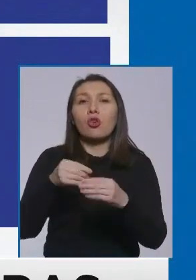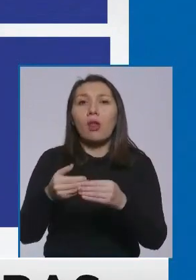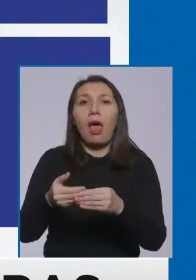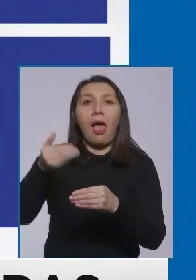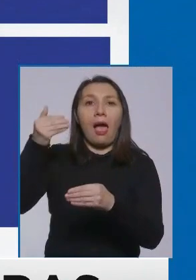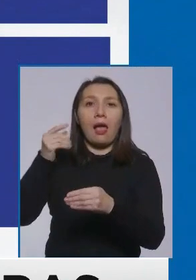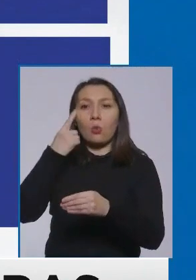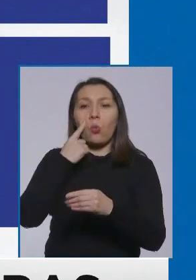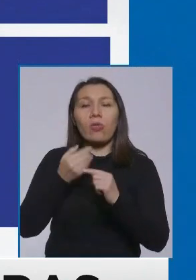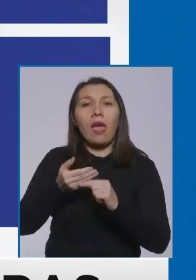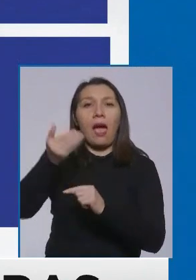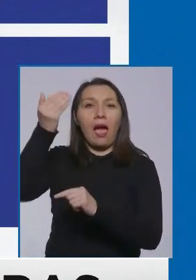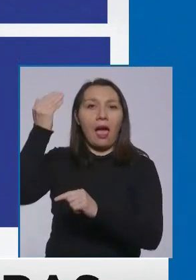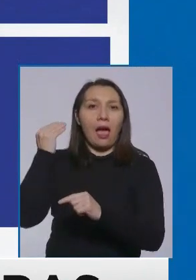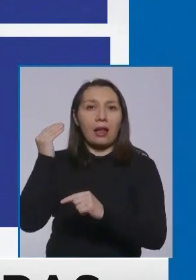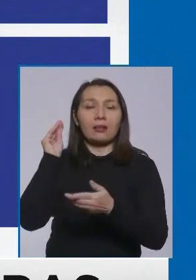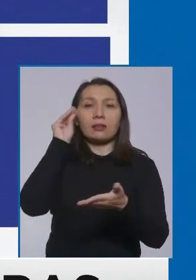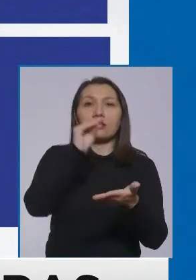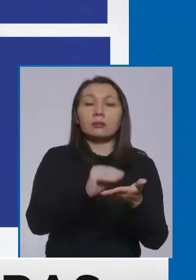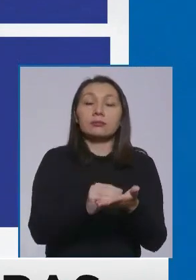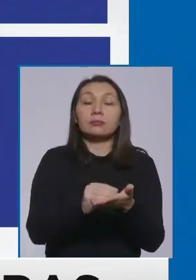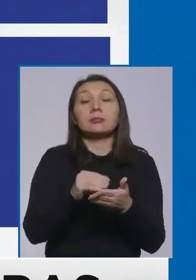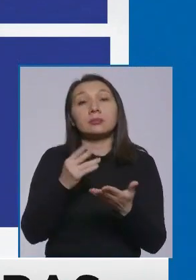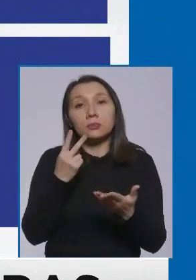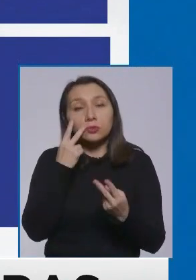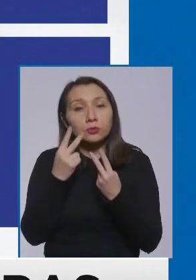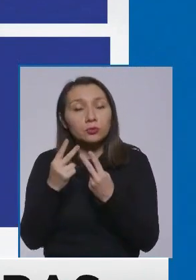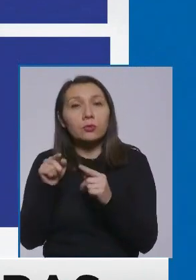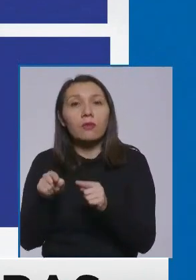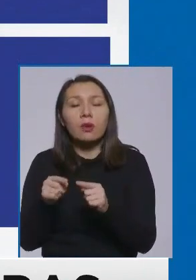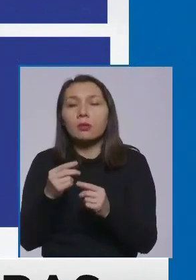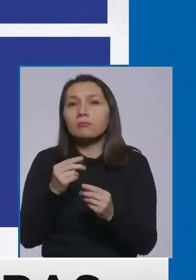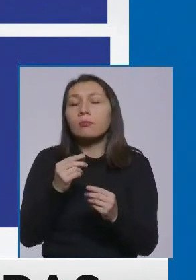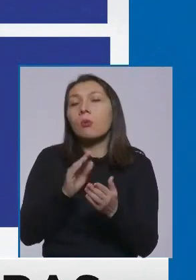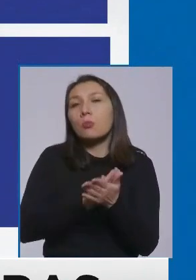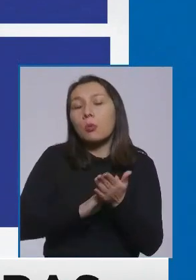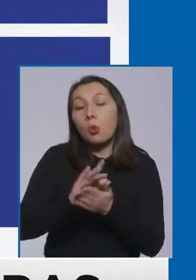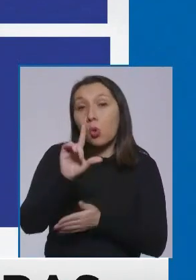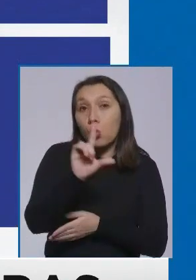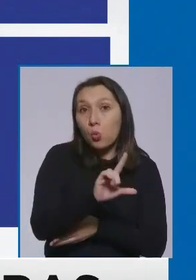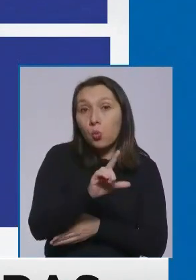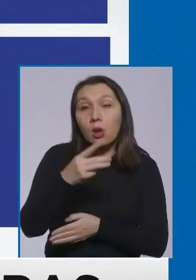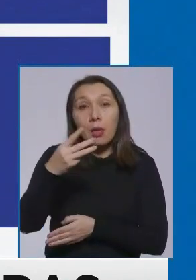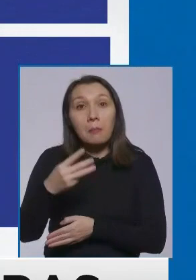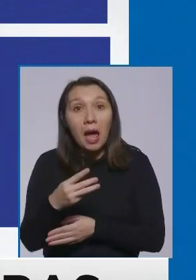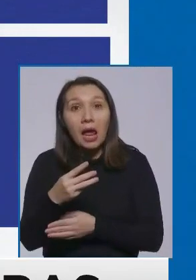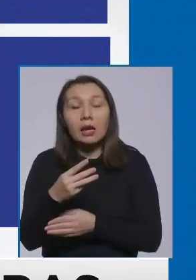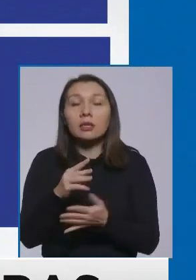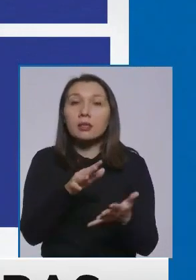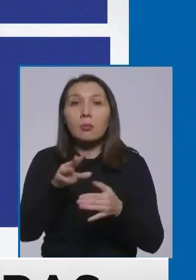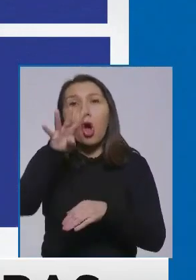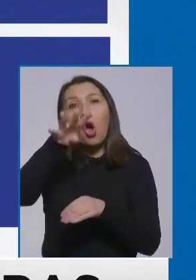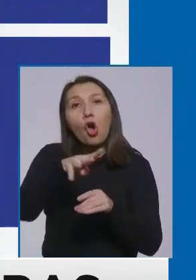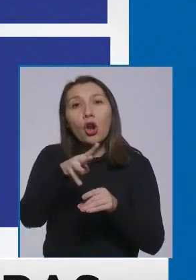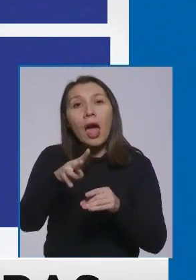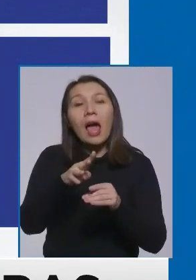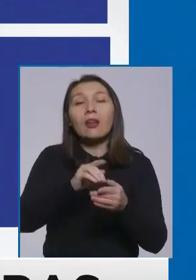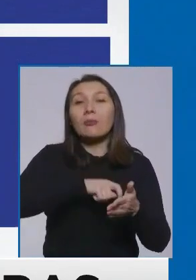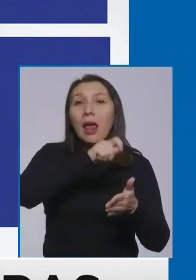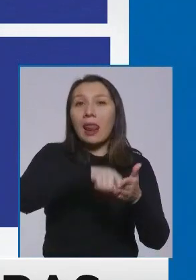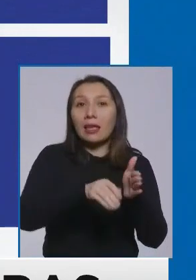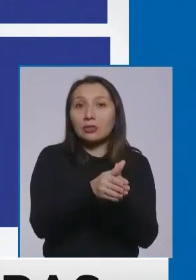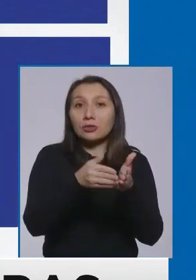previos al informe en general hemos venido viendo que los días lunes y martes por los horarios del registro